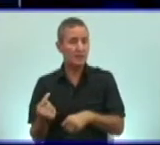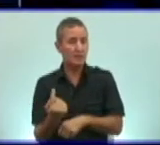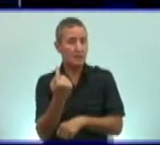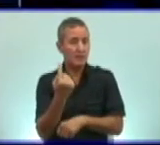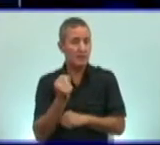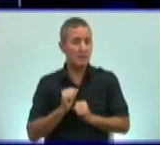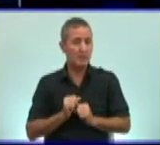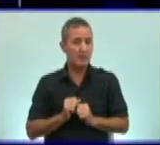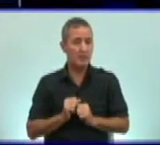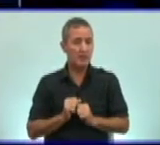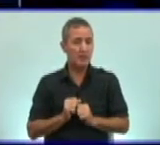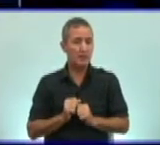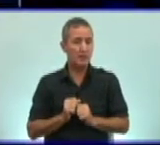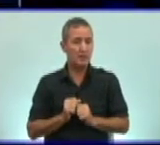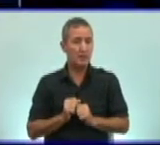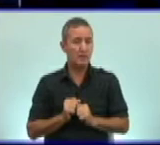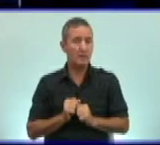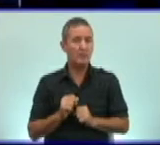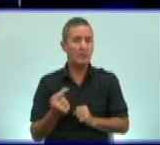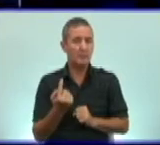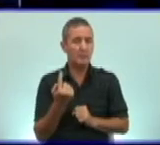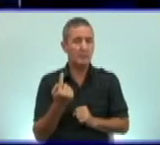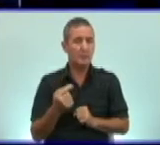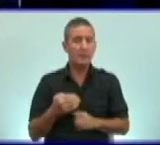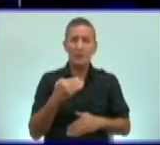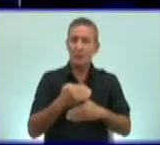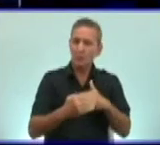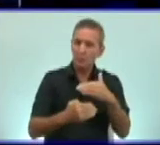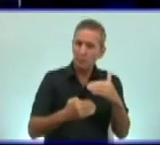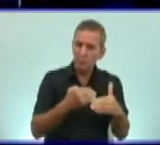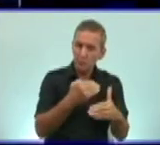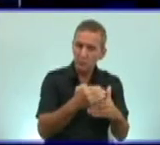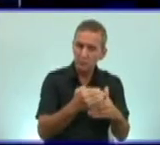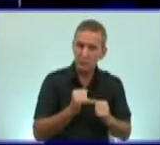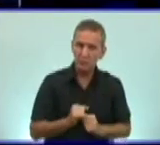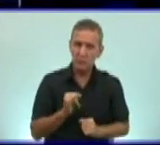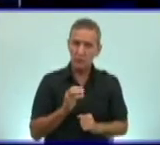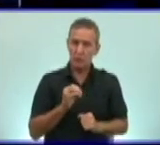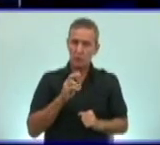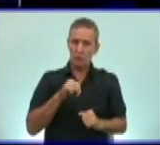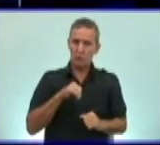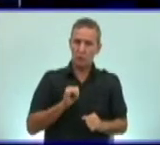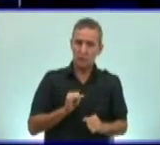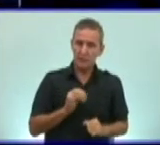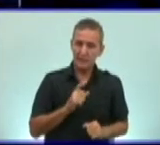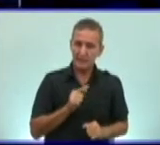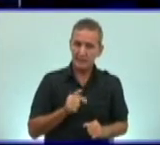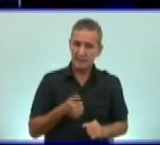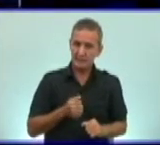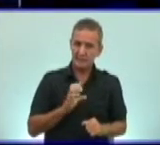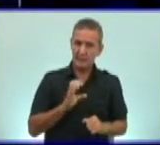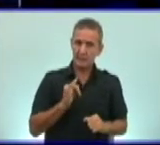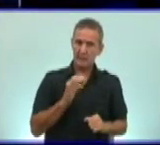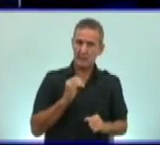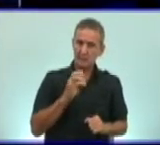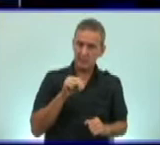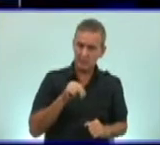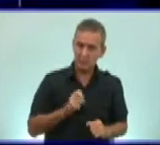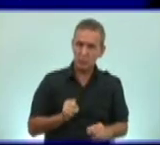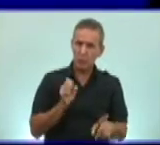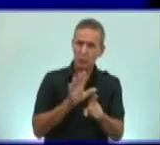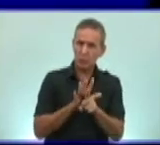que o tiene que ocurrir el proceso de ionización. Y empecemos, por ejemplo, con el